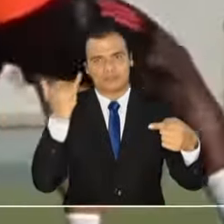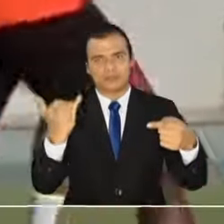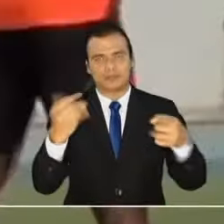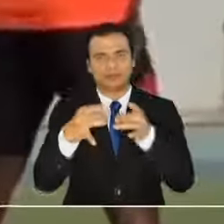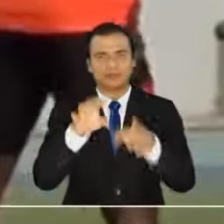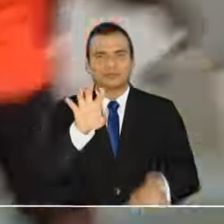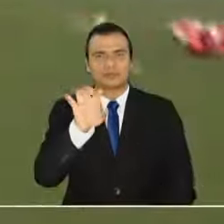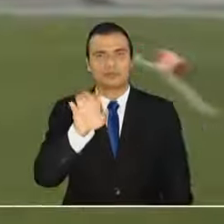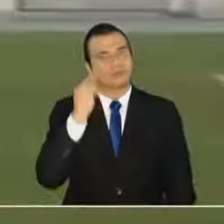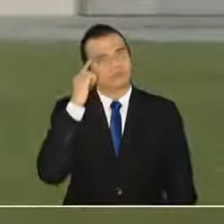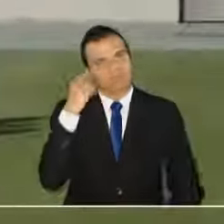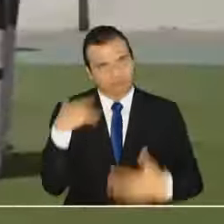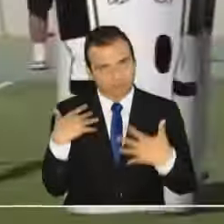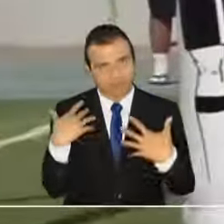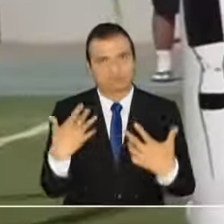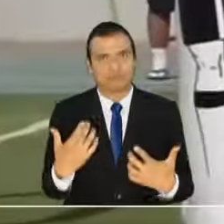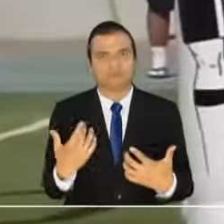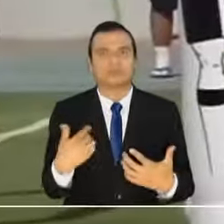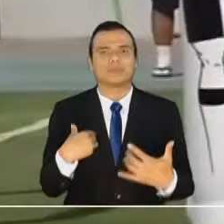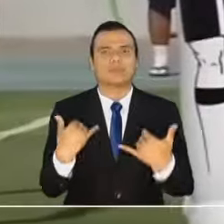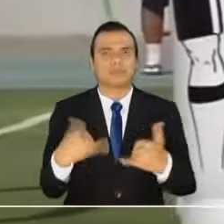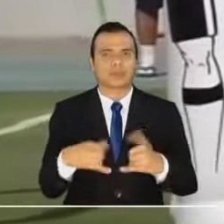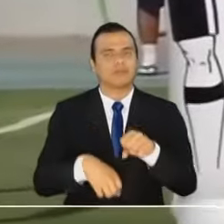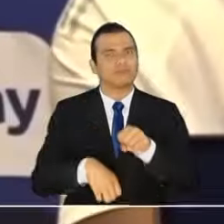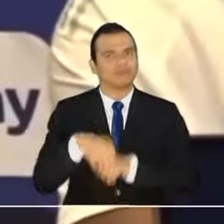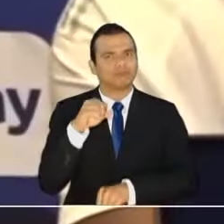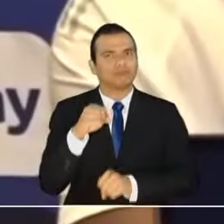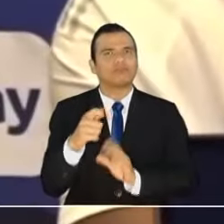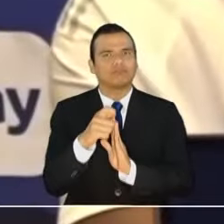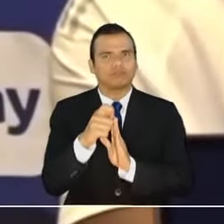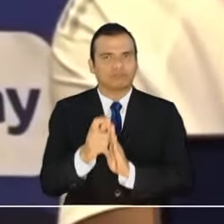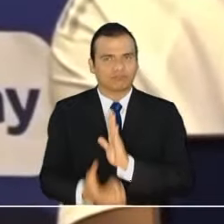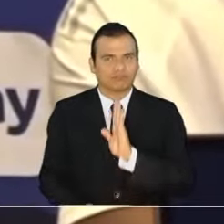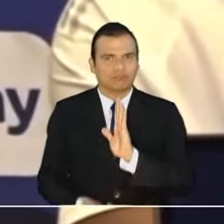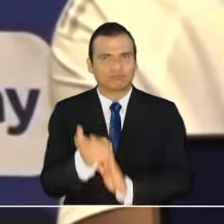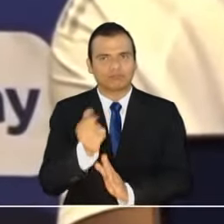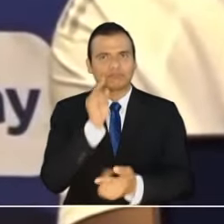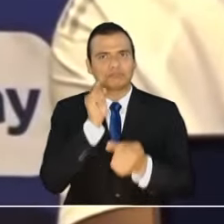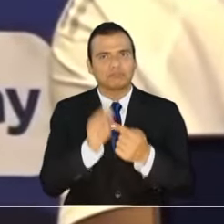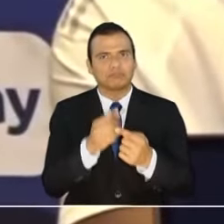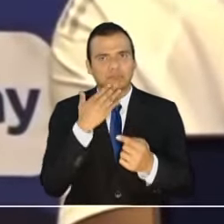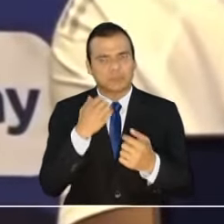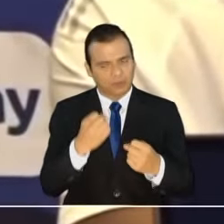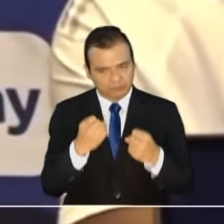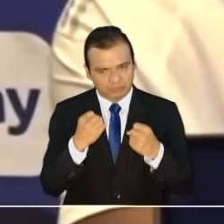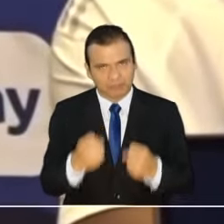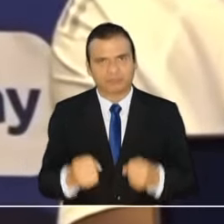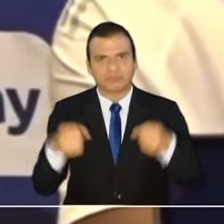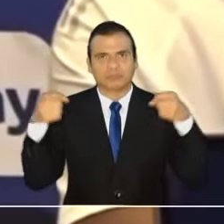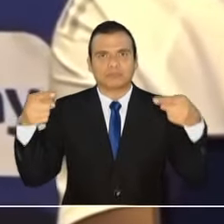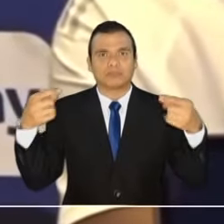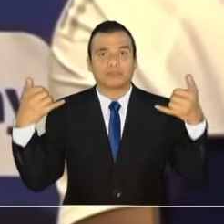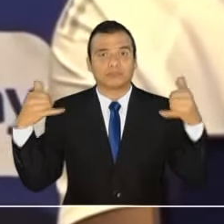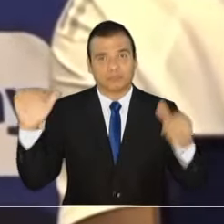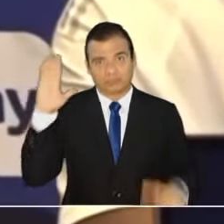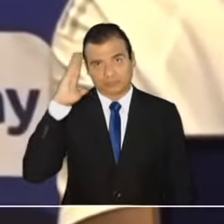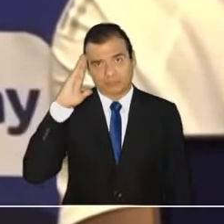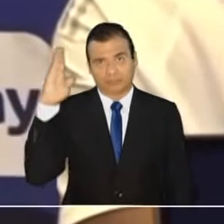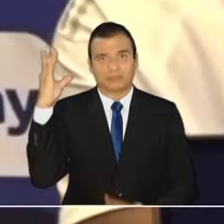los puntos para preparar el partido ante Chile. Bolivia tiene un equipo que propone eso,